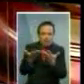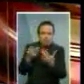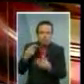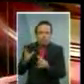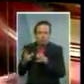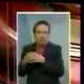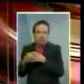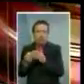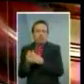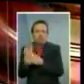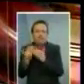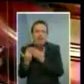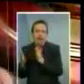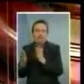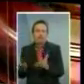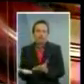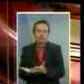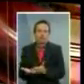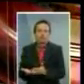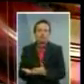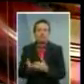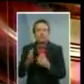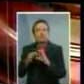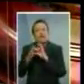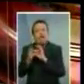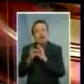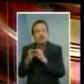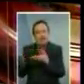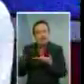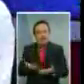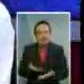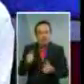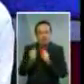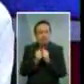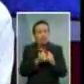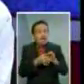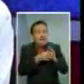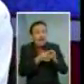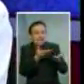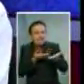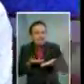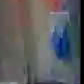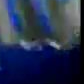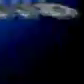referente. Lo vamos a ver, tenemos que seguir con noticias, pero le quiero agradecer haber estado esta tarde con nosotros. Muchas gracias por la invitación.